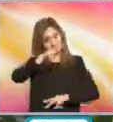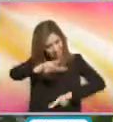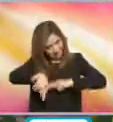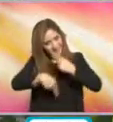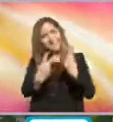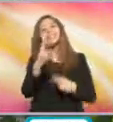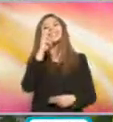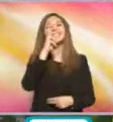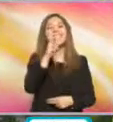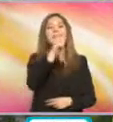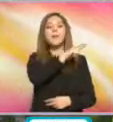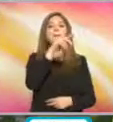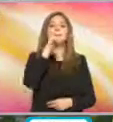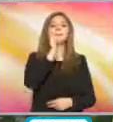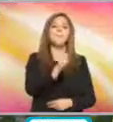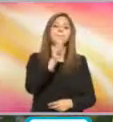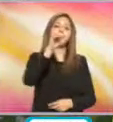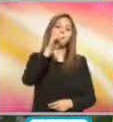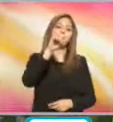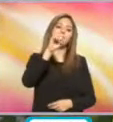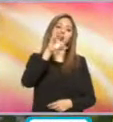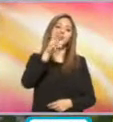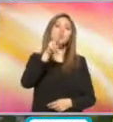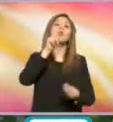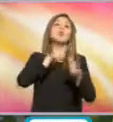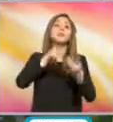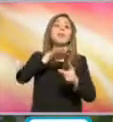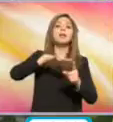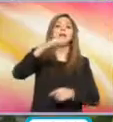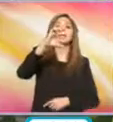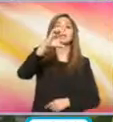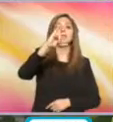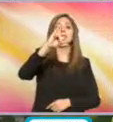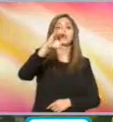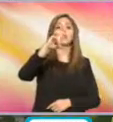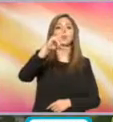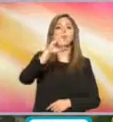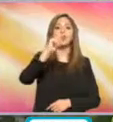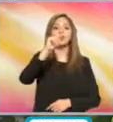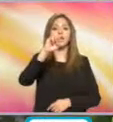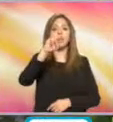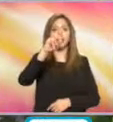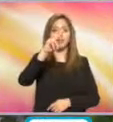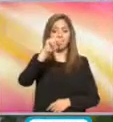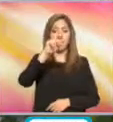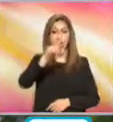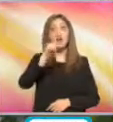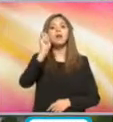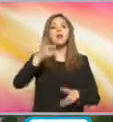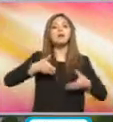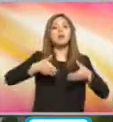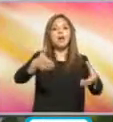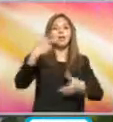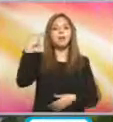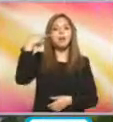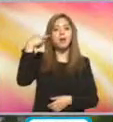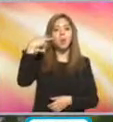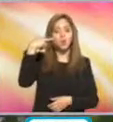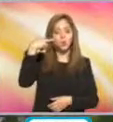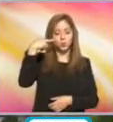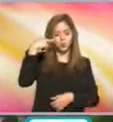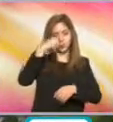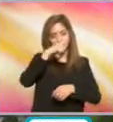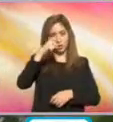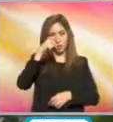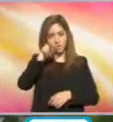Muy bien. Está los viernes y los sábados. El Círculo Teatral está en la calle de Veracruz 108. Está junto al